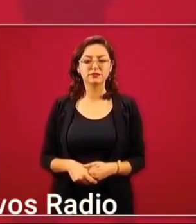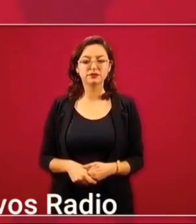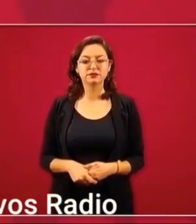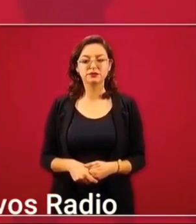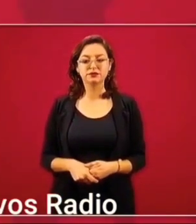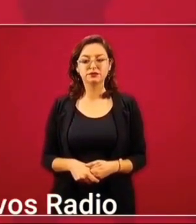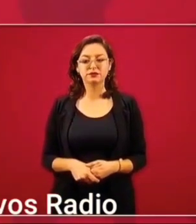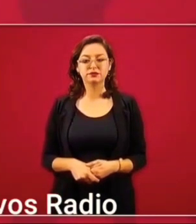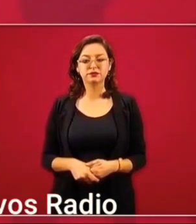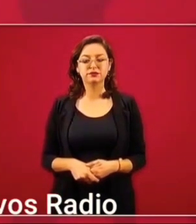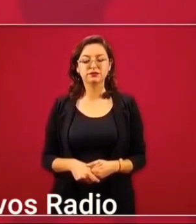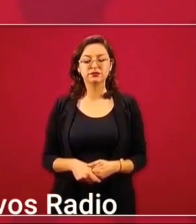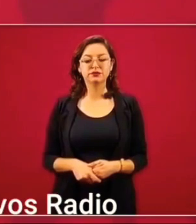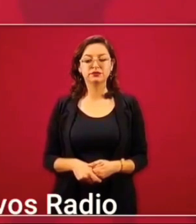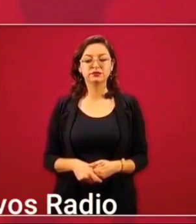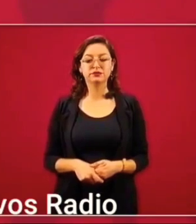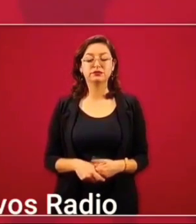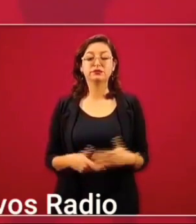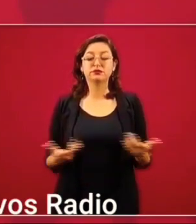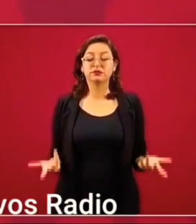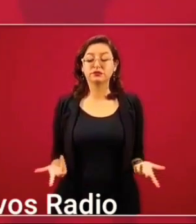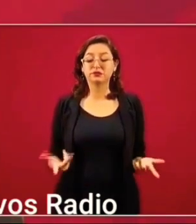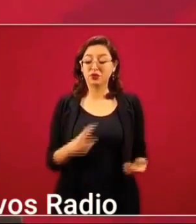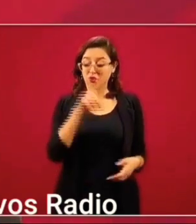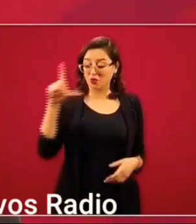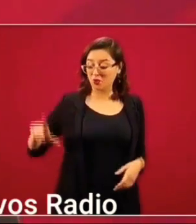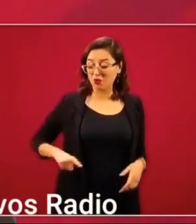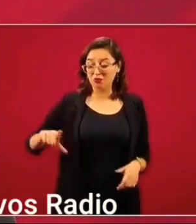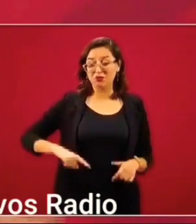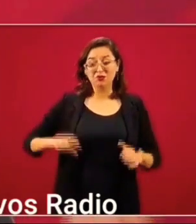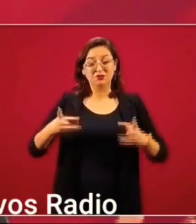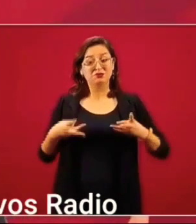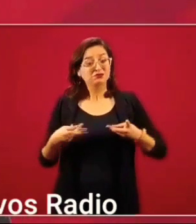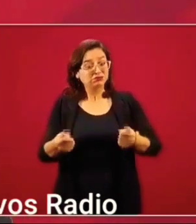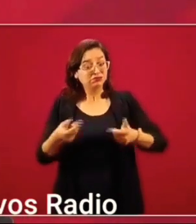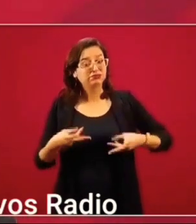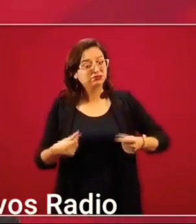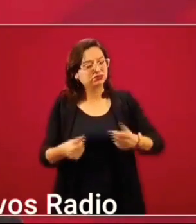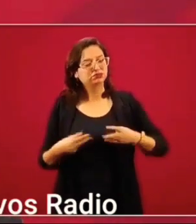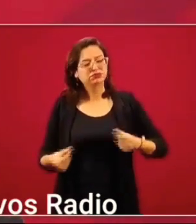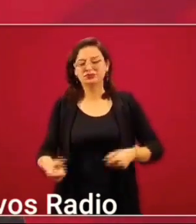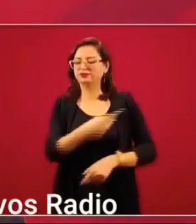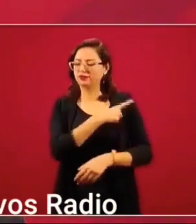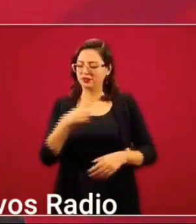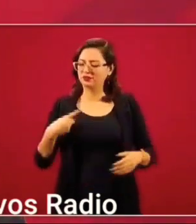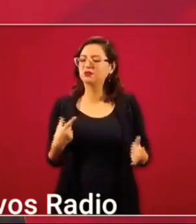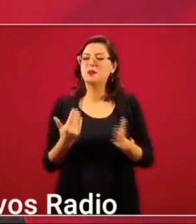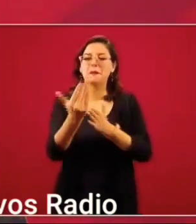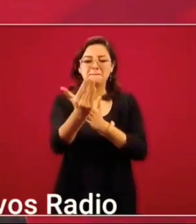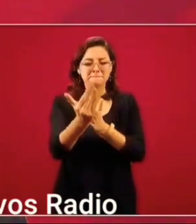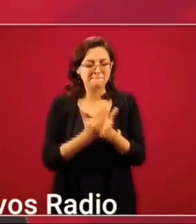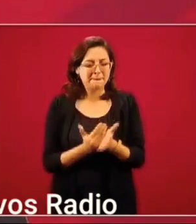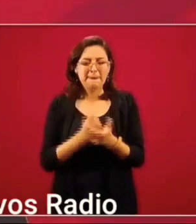Bajar el costo del gobierno a la sociedad, y lo mismo en el caso de gobiernos estatales.